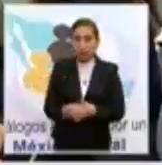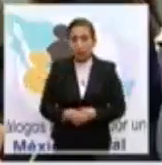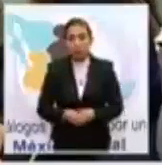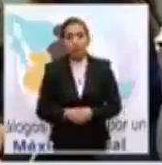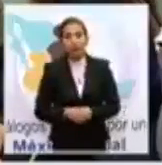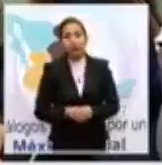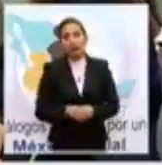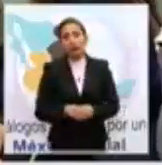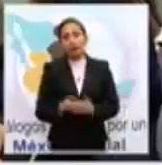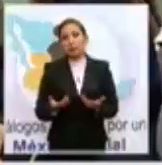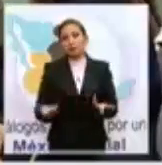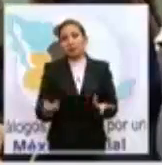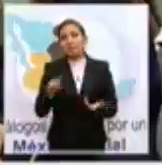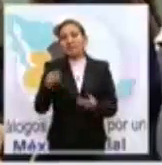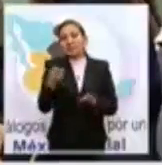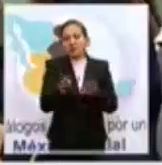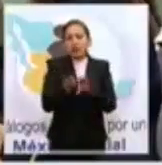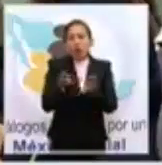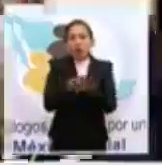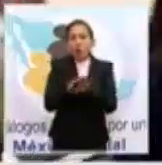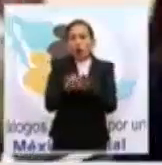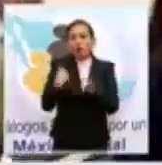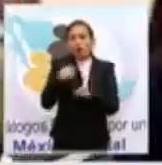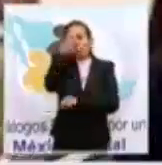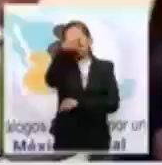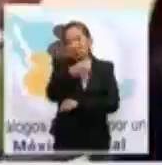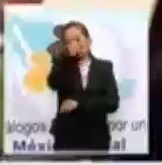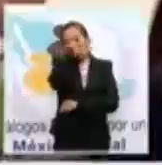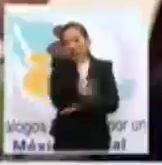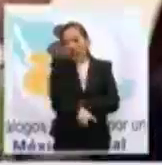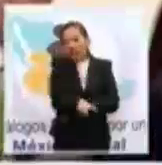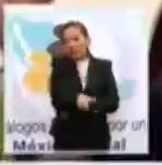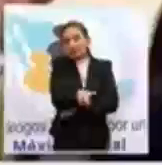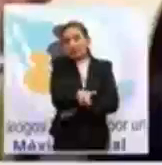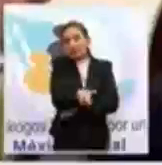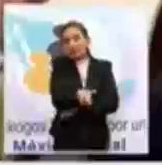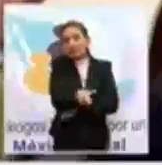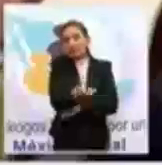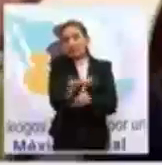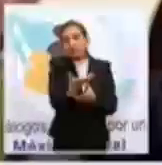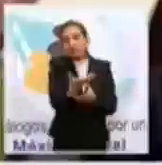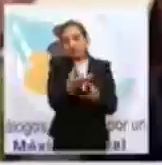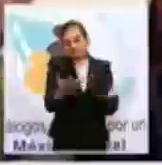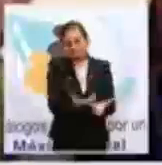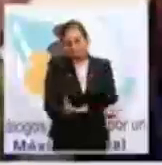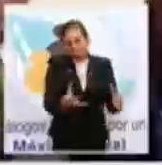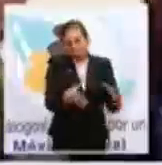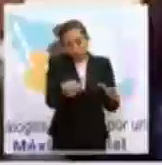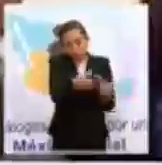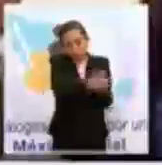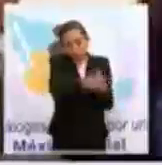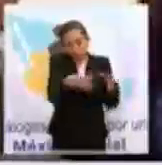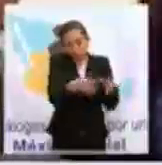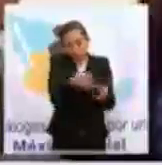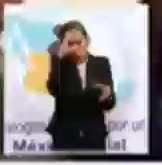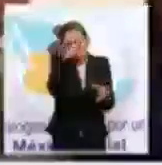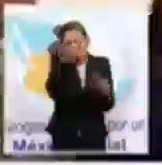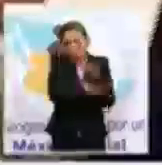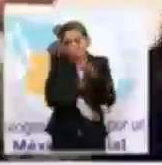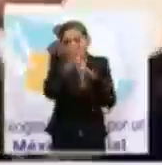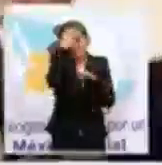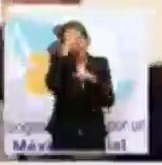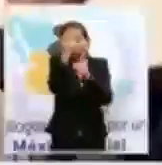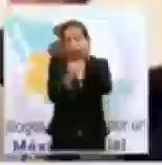sentido. Es cómo definimos lo que son canastas, ¿no? Culturales fundamentales para